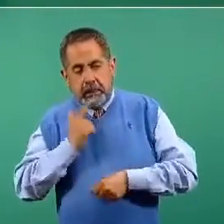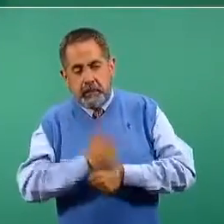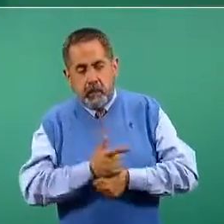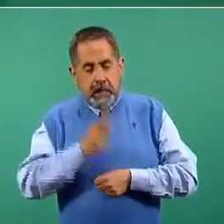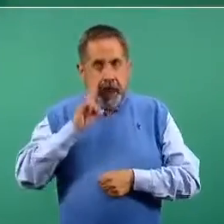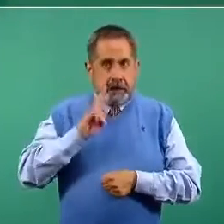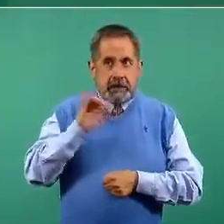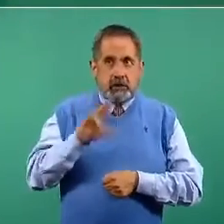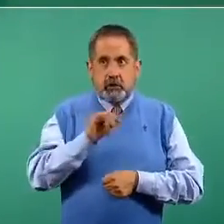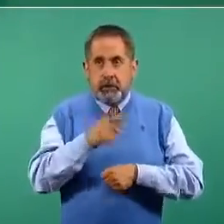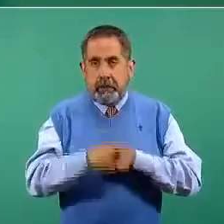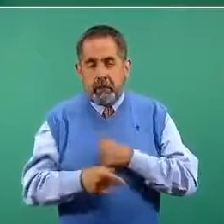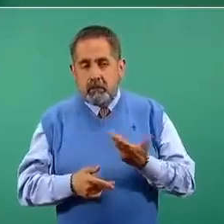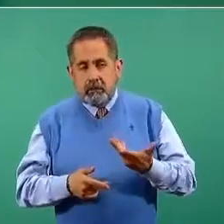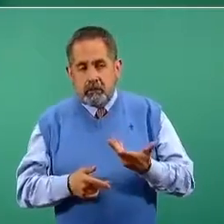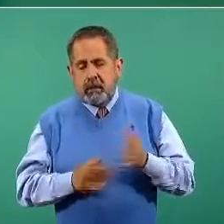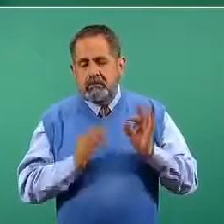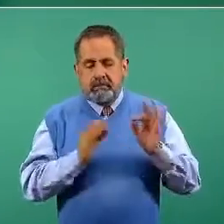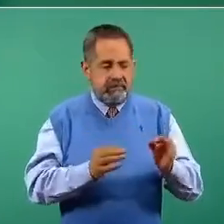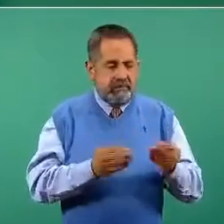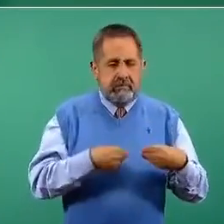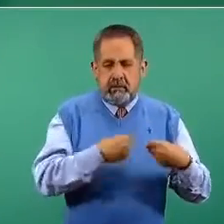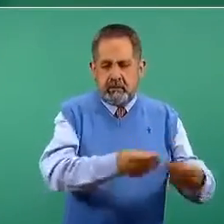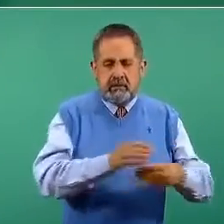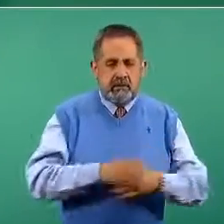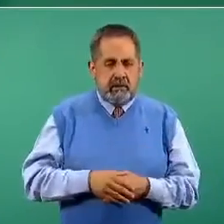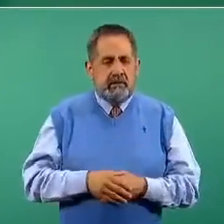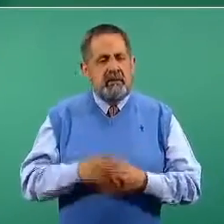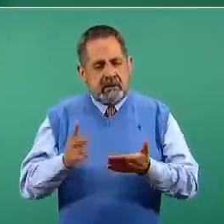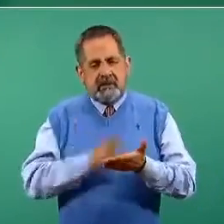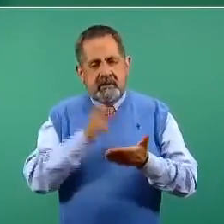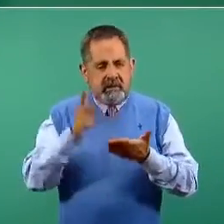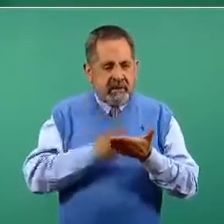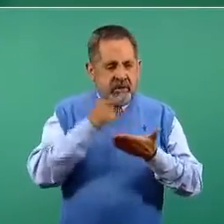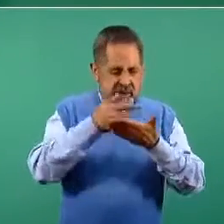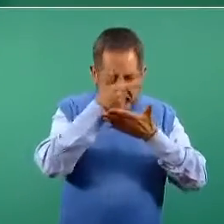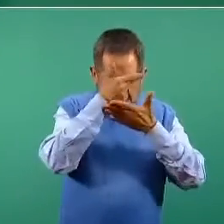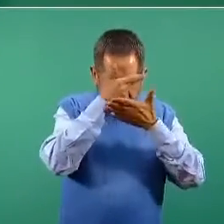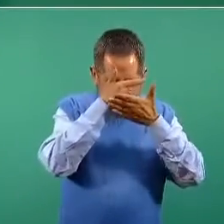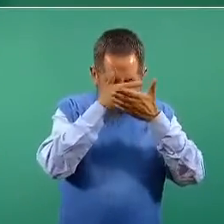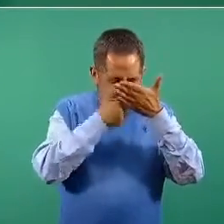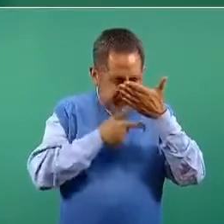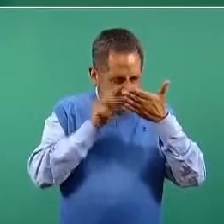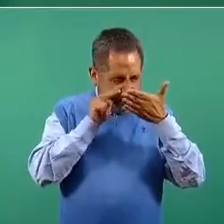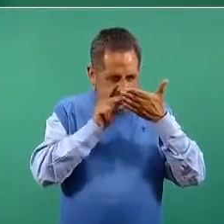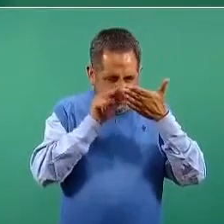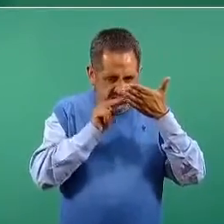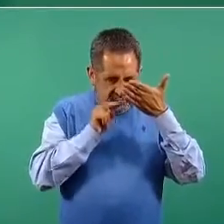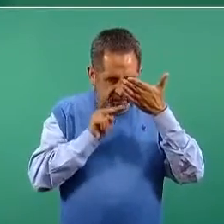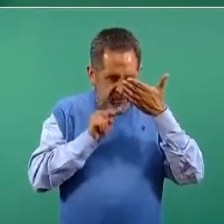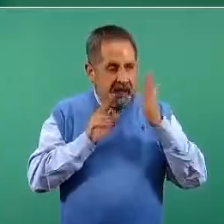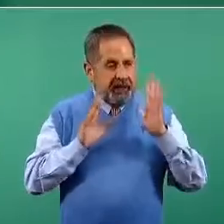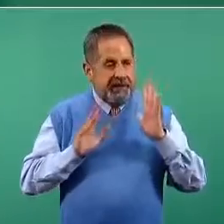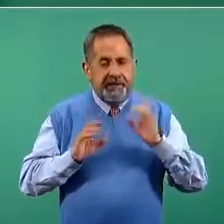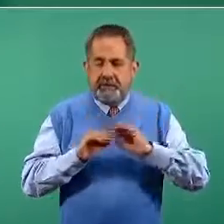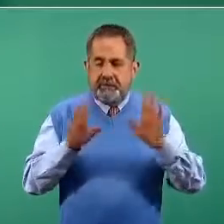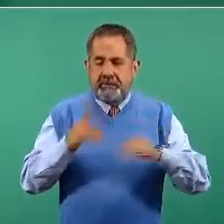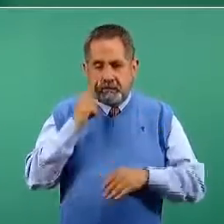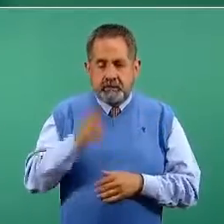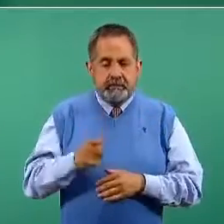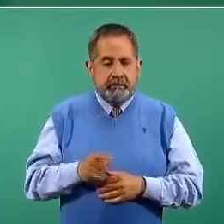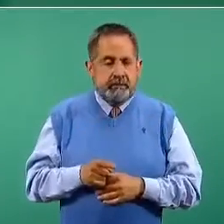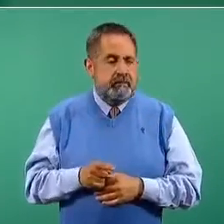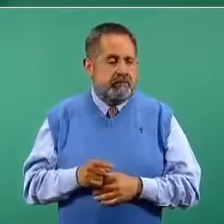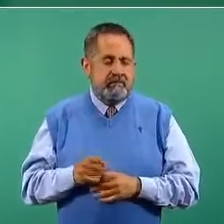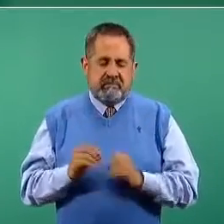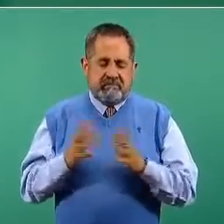información sobre posibles riesgos. Y continuamente revisamos este cuestionario y ahora con estos elementos